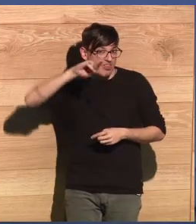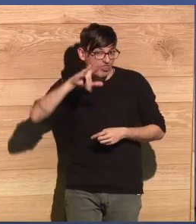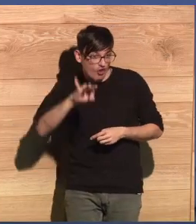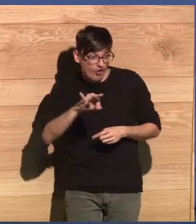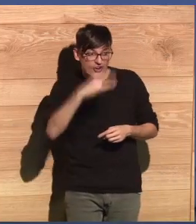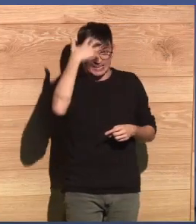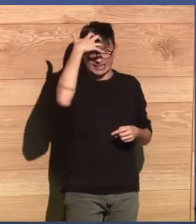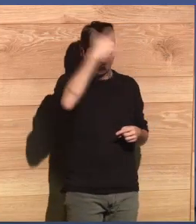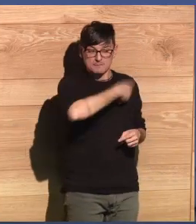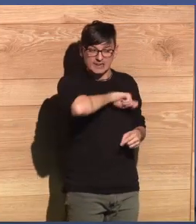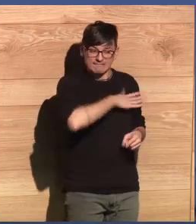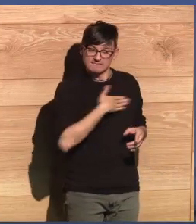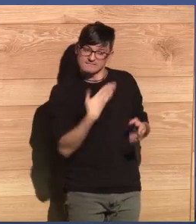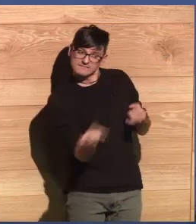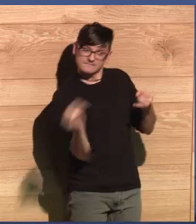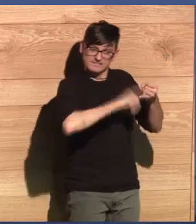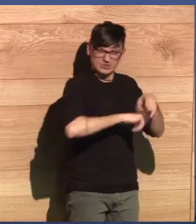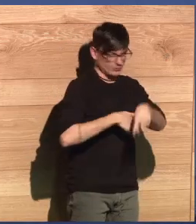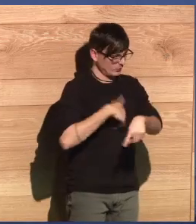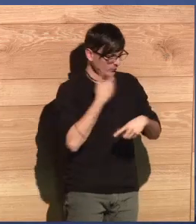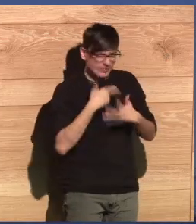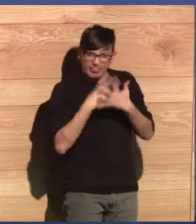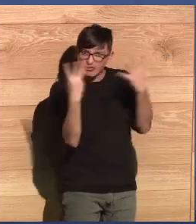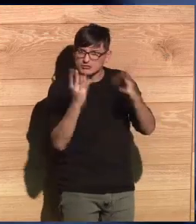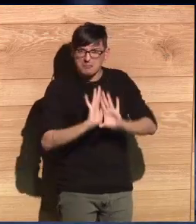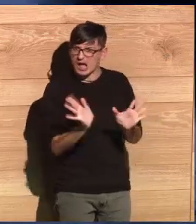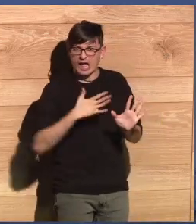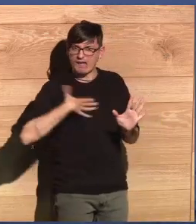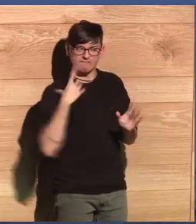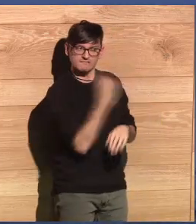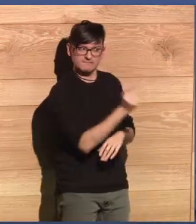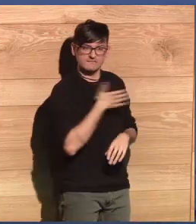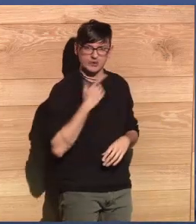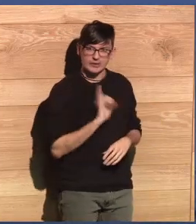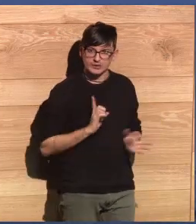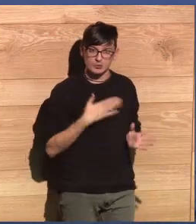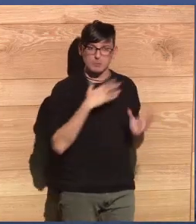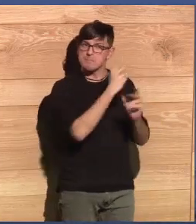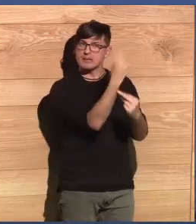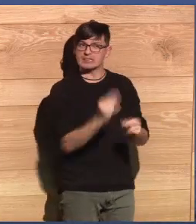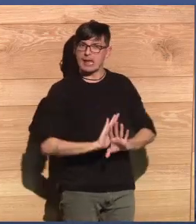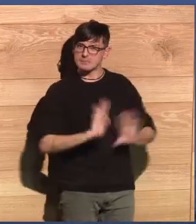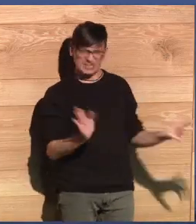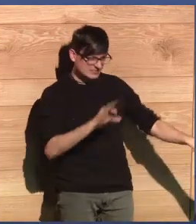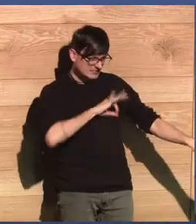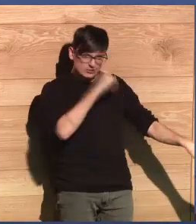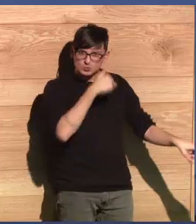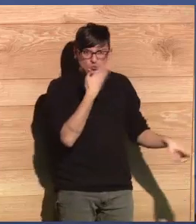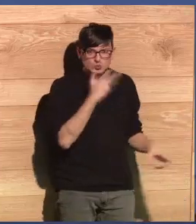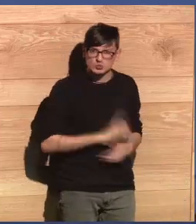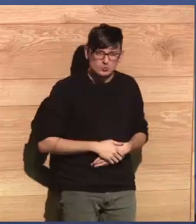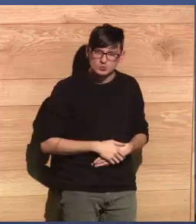su mujer». «Pero si solo tengo 18 años, yo no quiero irme. Yo solo quiero pintar y a ese señor ni lo